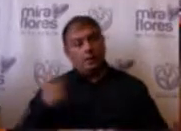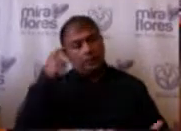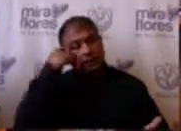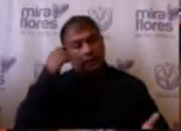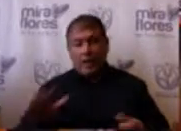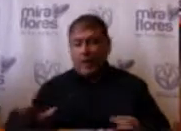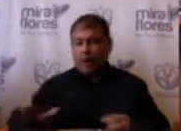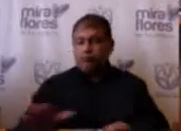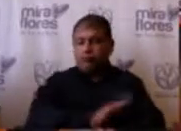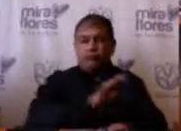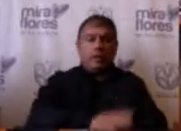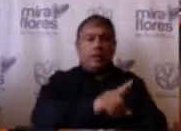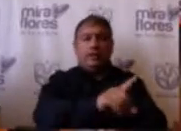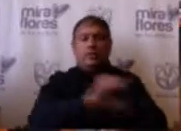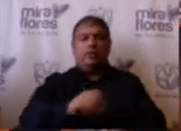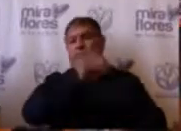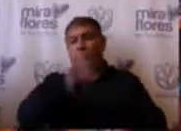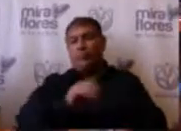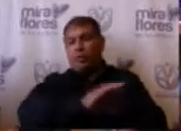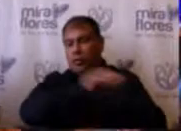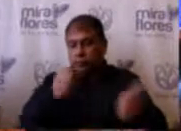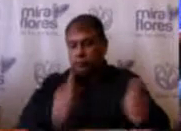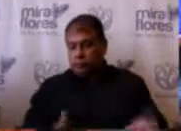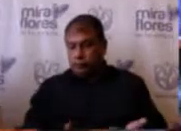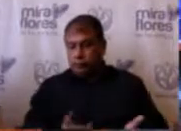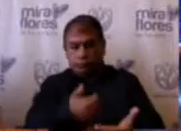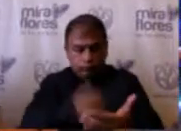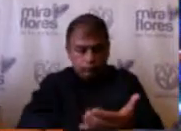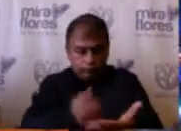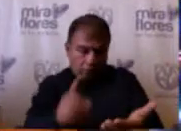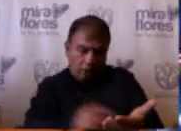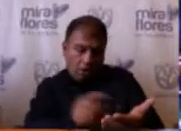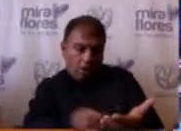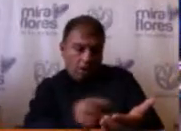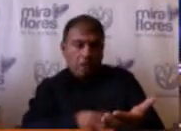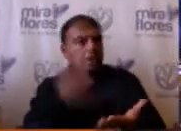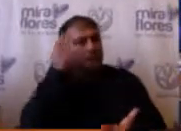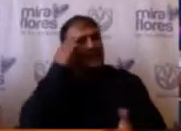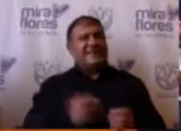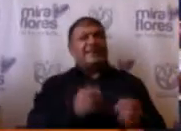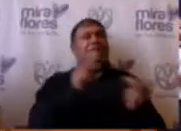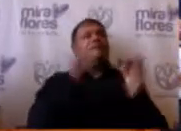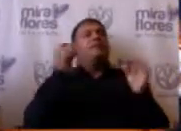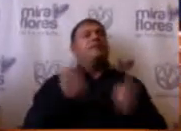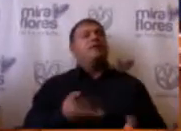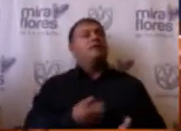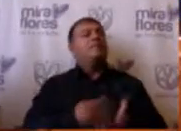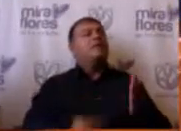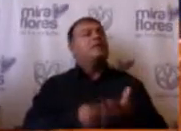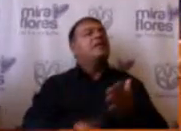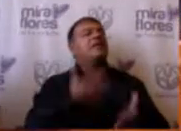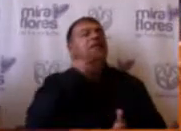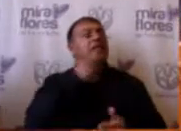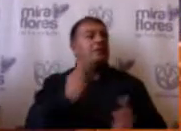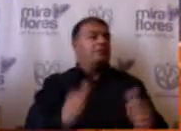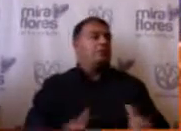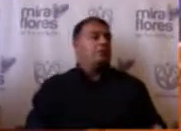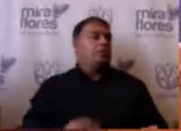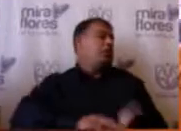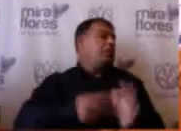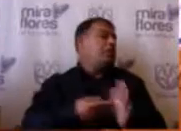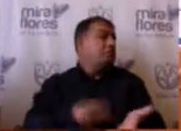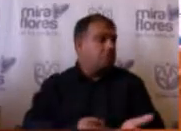cubierto al 100% cerca del 100 por ciento todas las esculturas del distrito para poder saber exactamente quiénes son los autores y qué